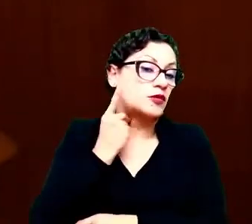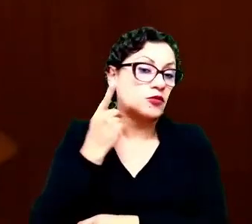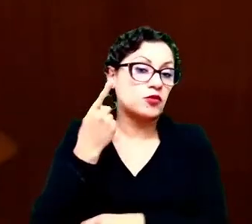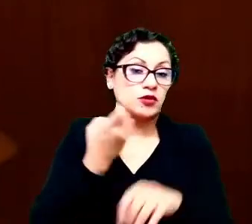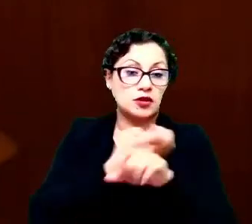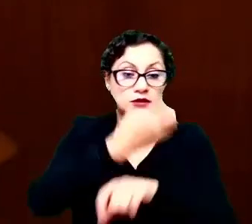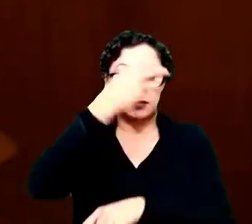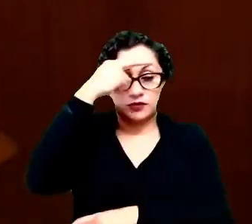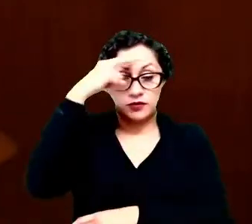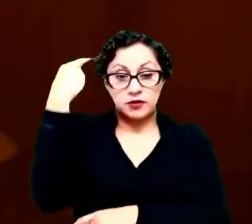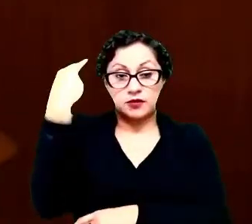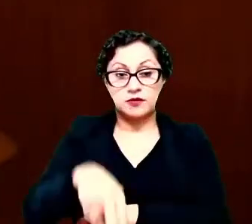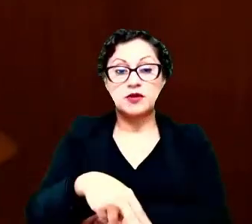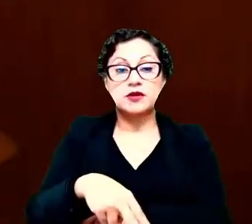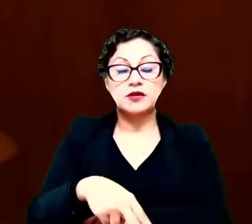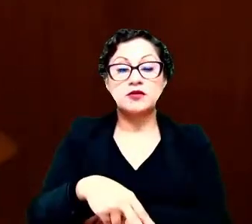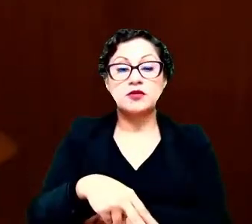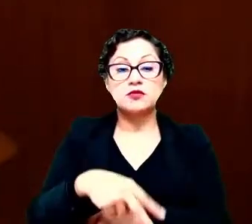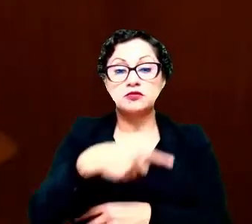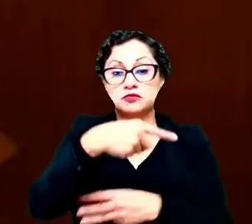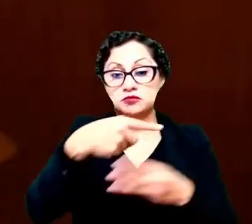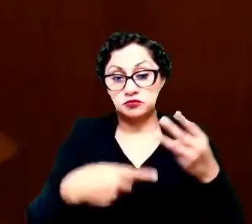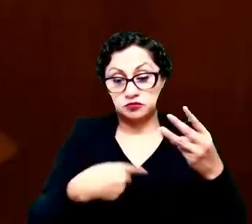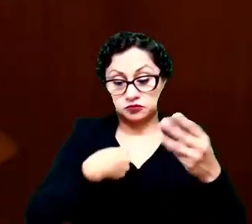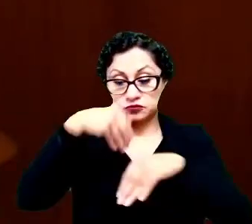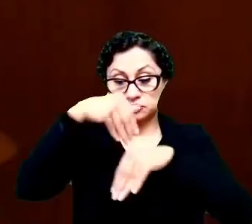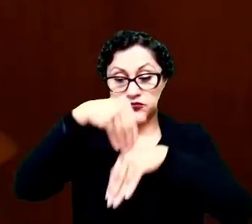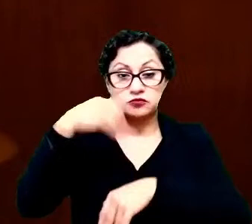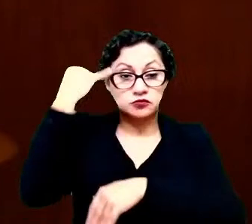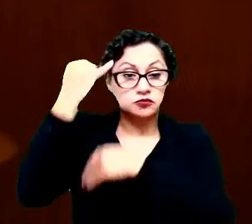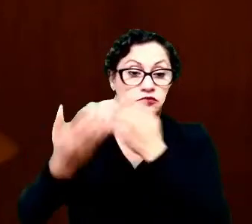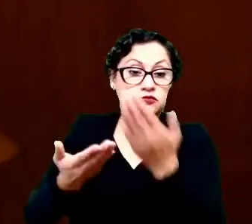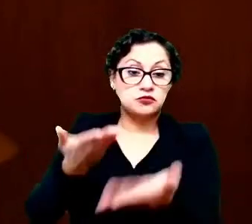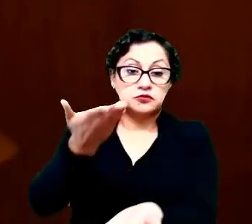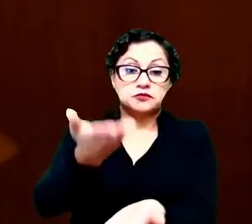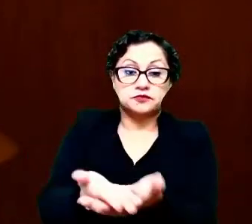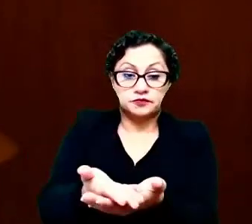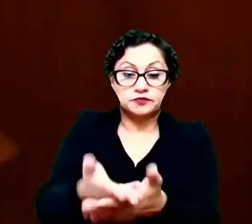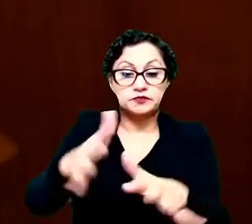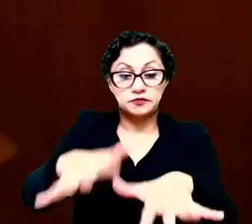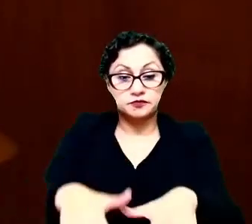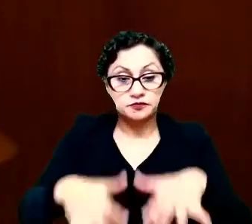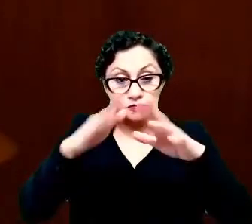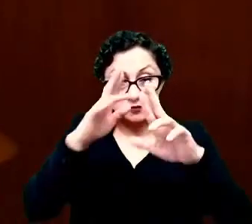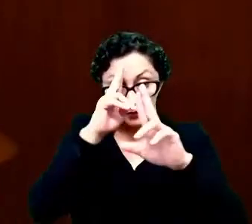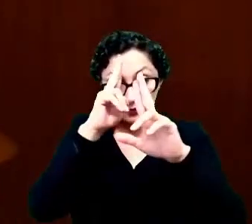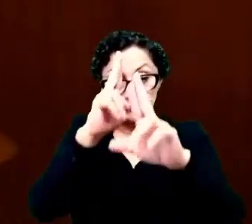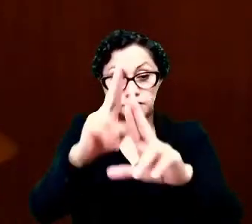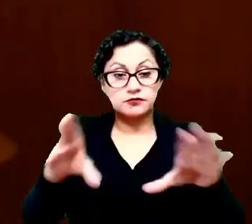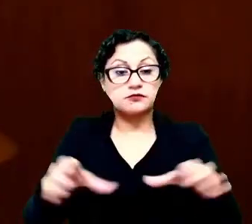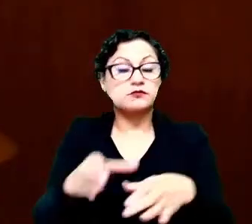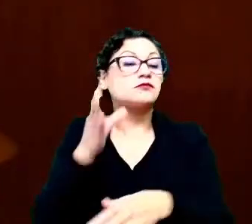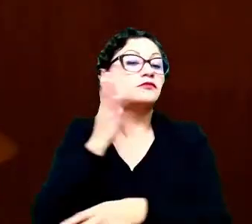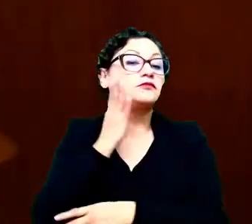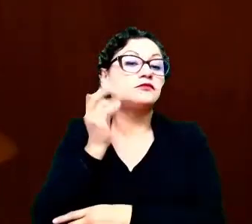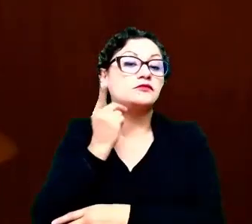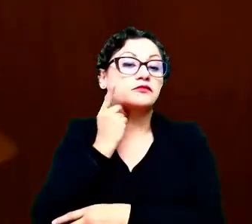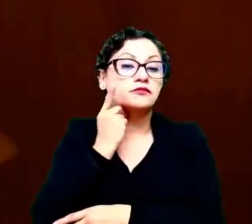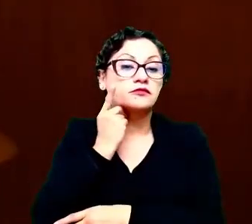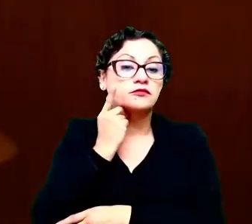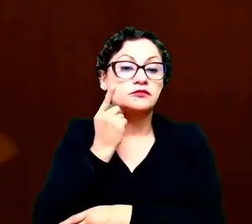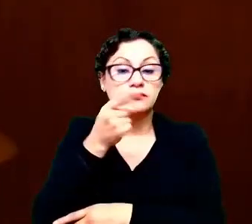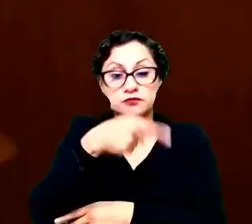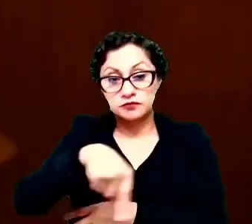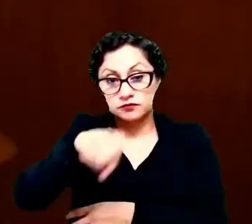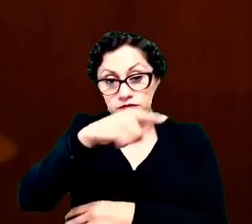soberana de México someta consideración del pleno de esta honorable soberanía para estudio